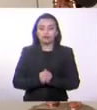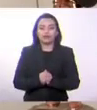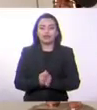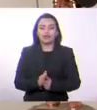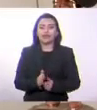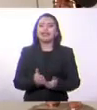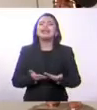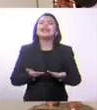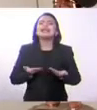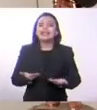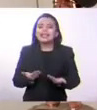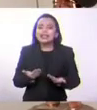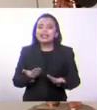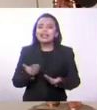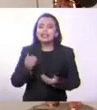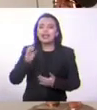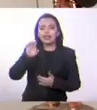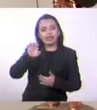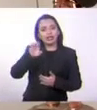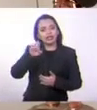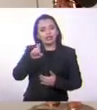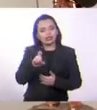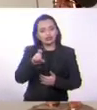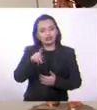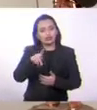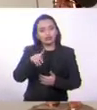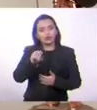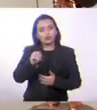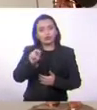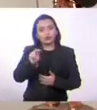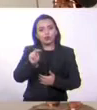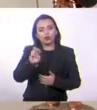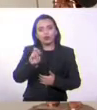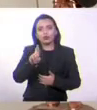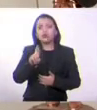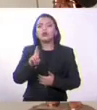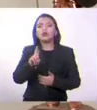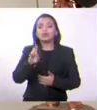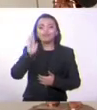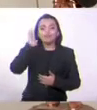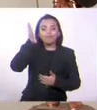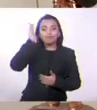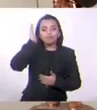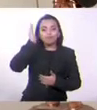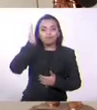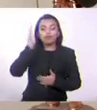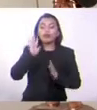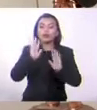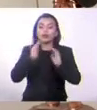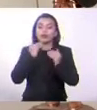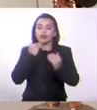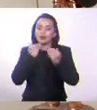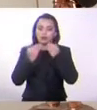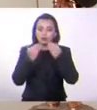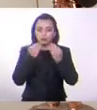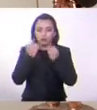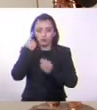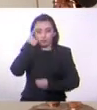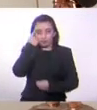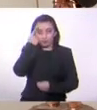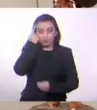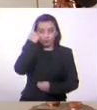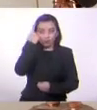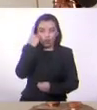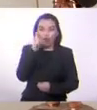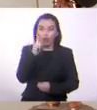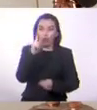explicar una idea que tenemos sobre un tema. Esto es, hacerlo de forma objetiva, a partir de datos específicos que